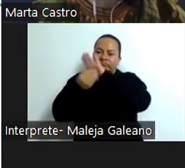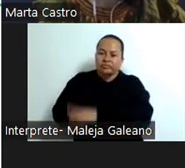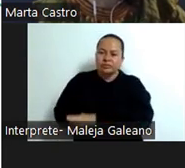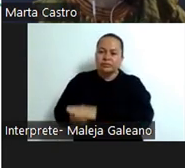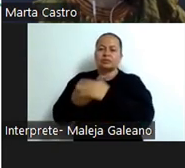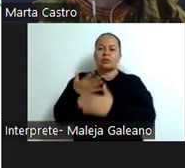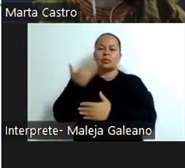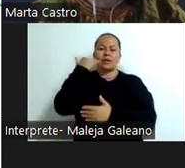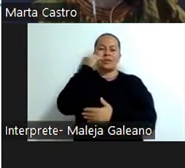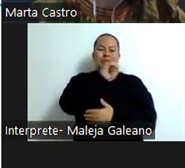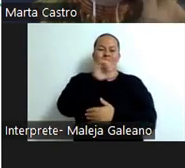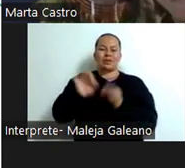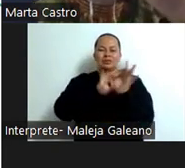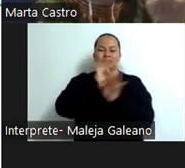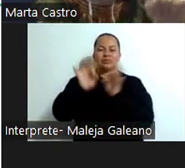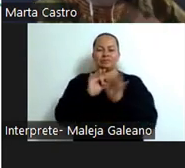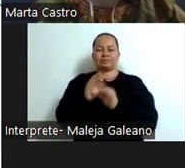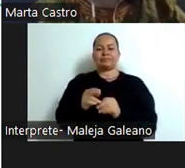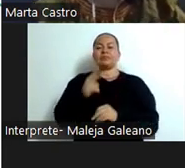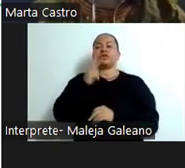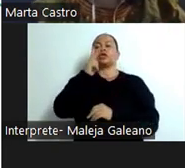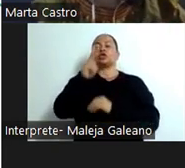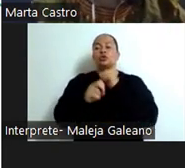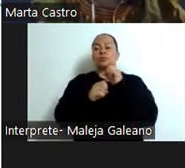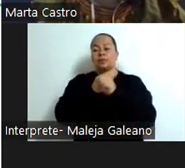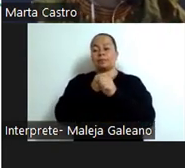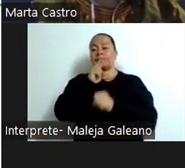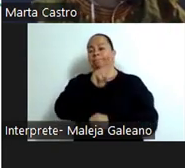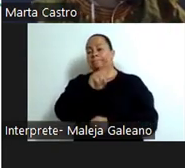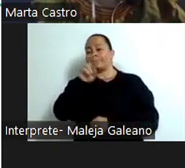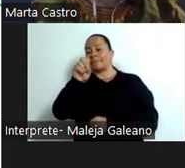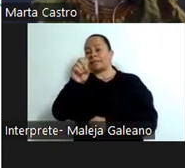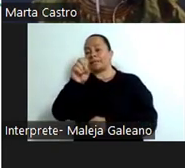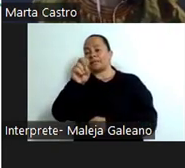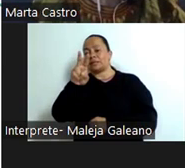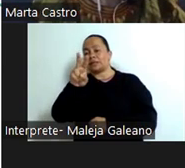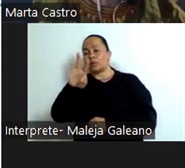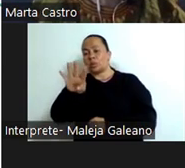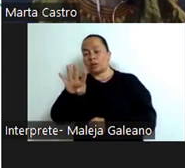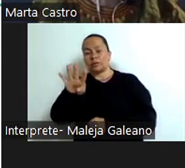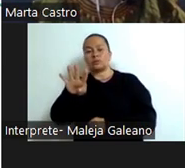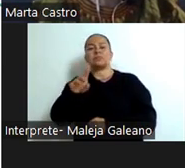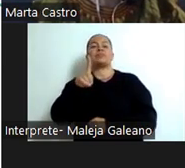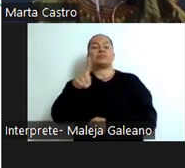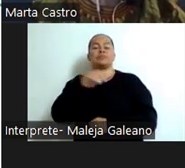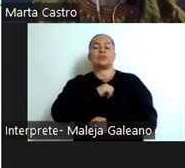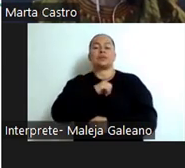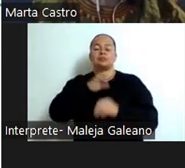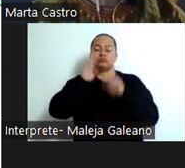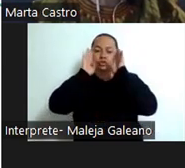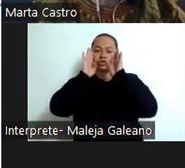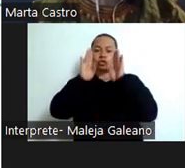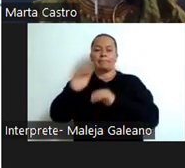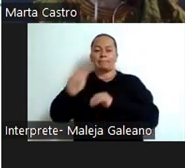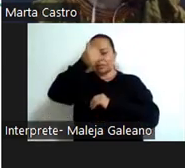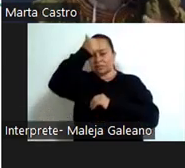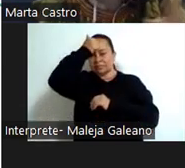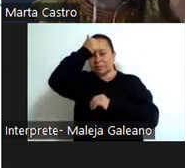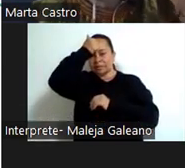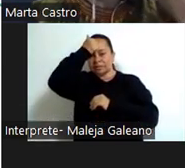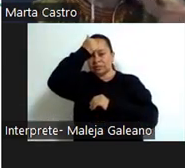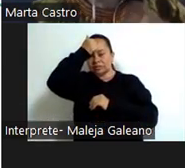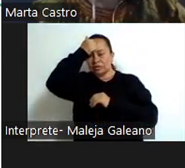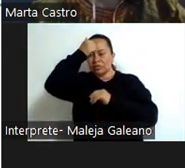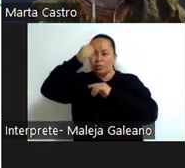mujeres en ese sentido 24 de acuerdo con lo expuesto estas eh Son las dos principales dimensiones del nuevo